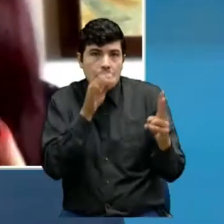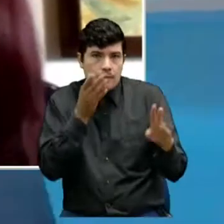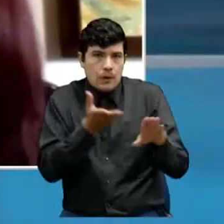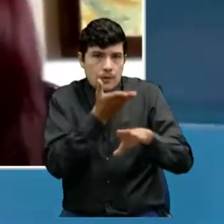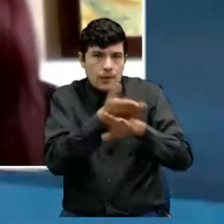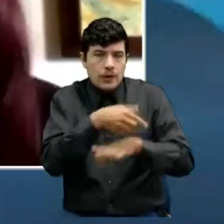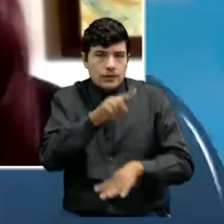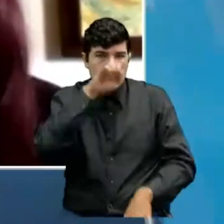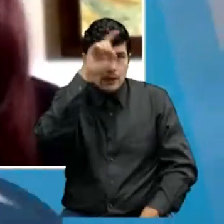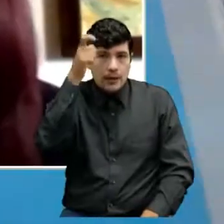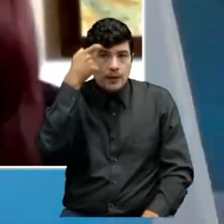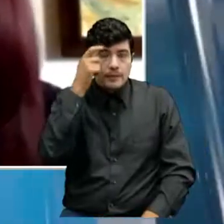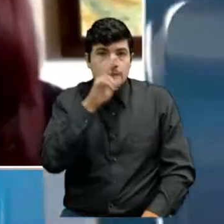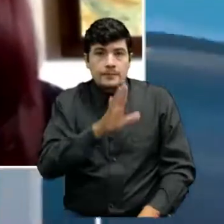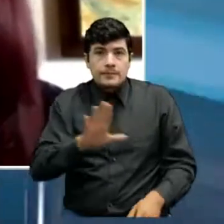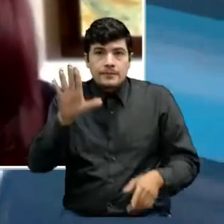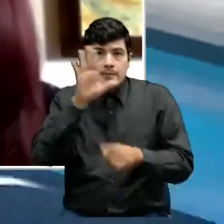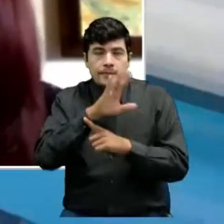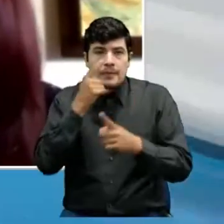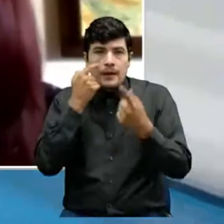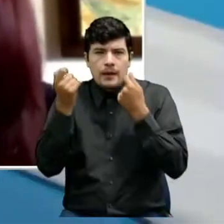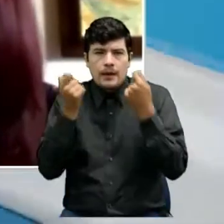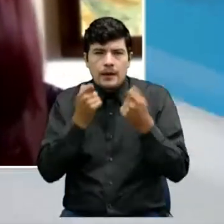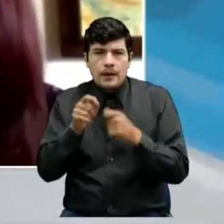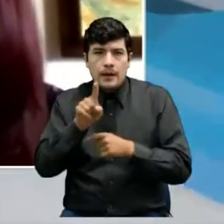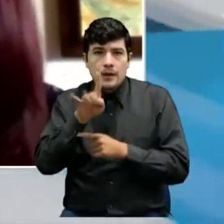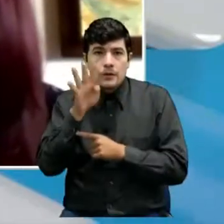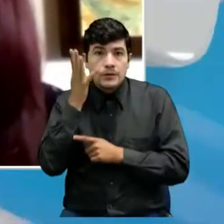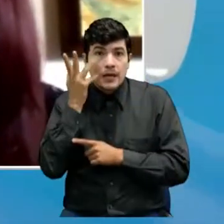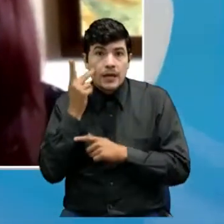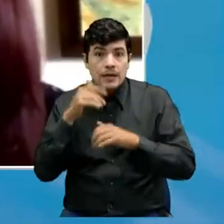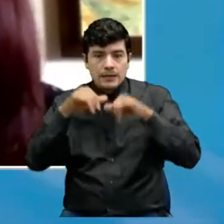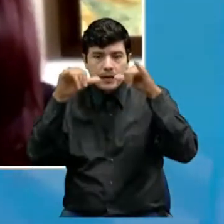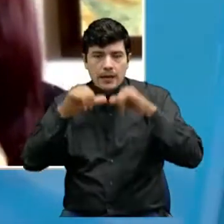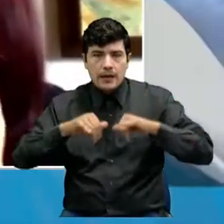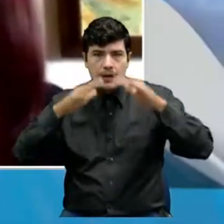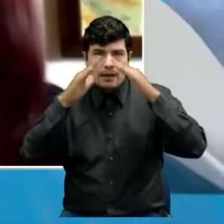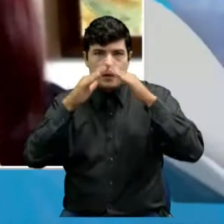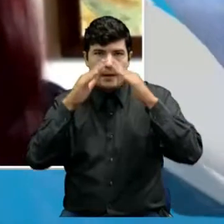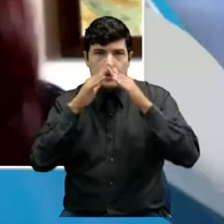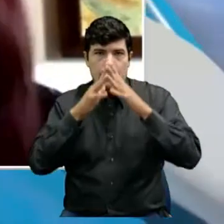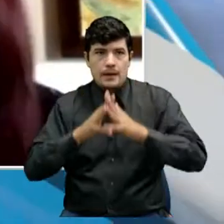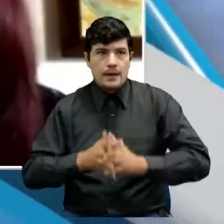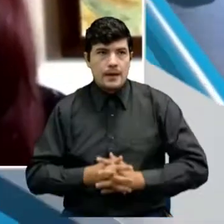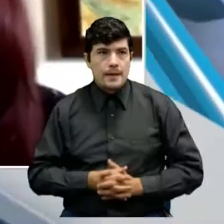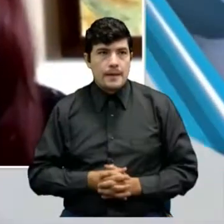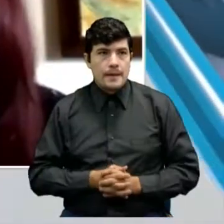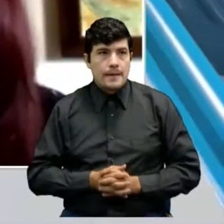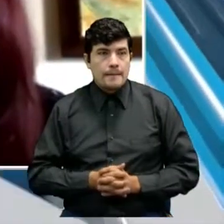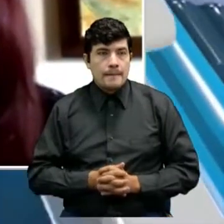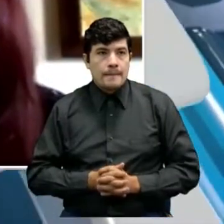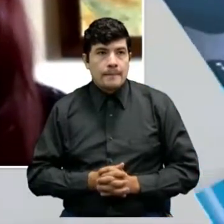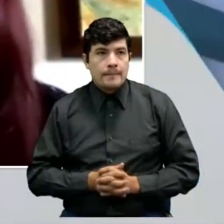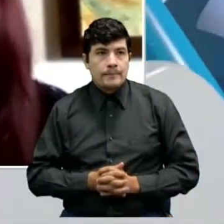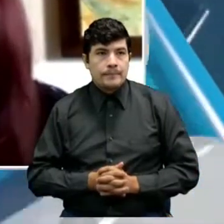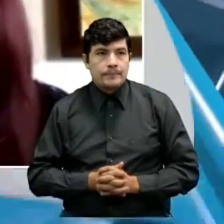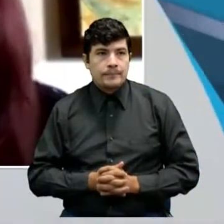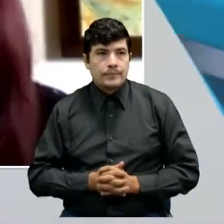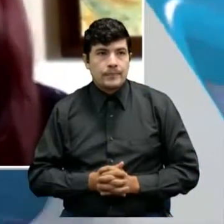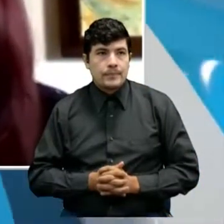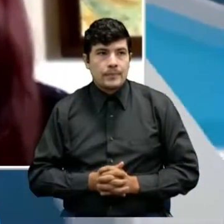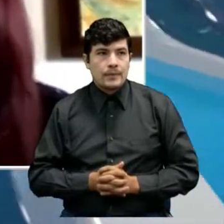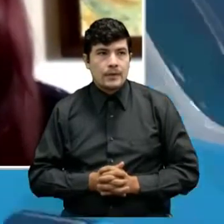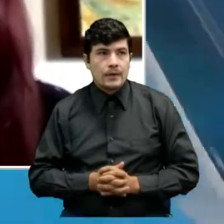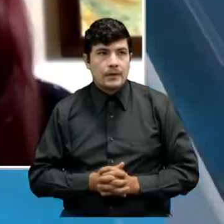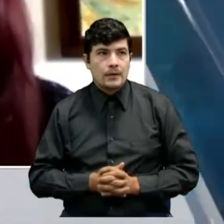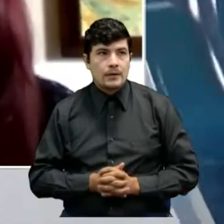el gobierno para efectos de estos 14 días que mantienen, que están en, cuando están en su